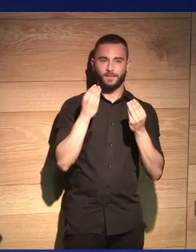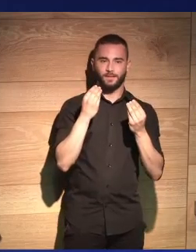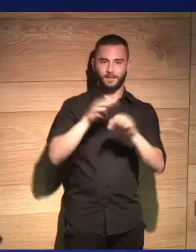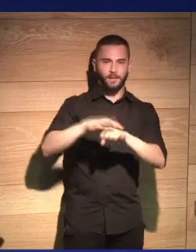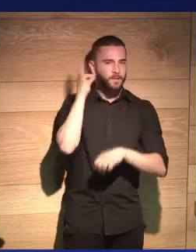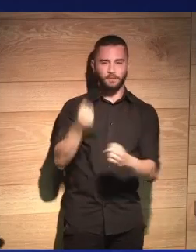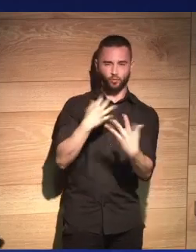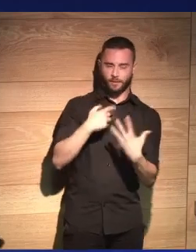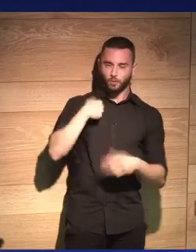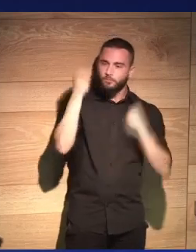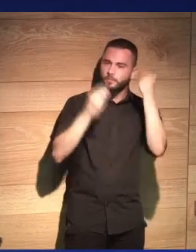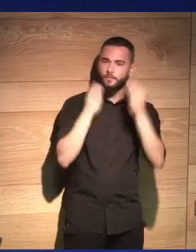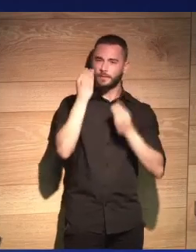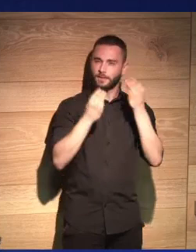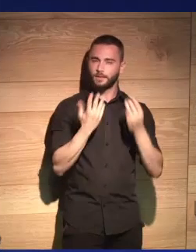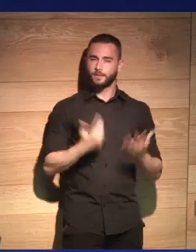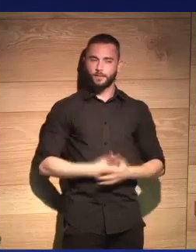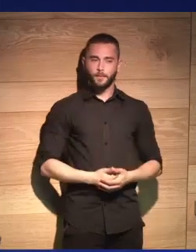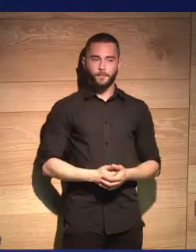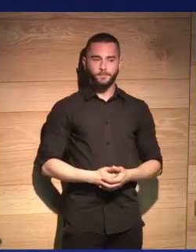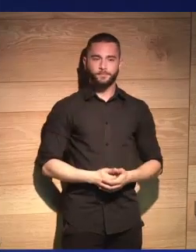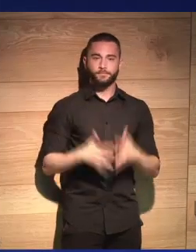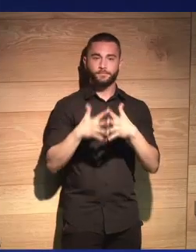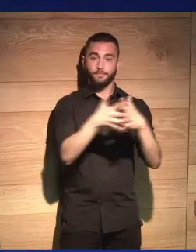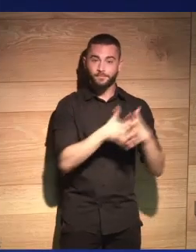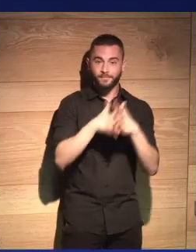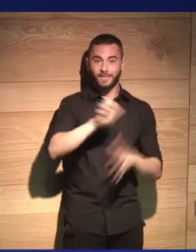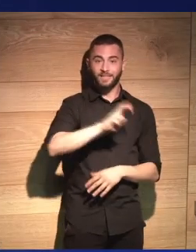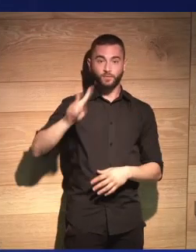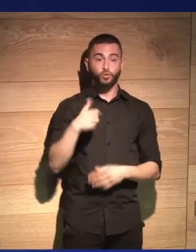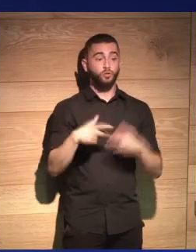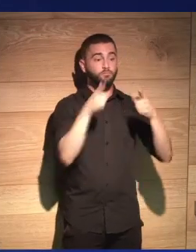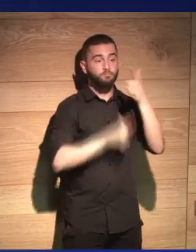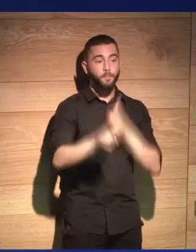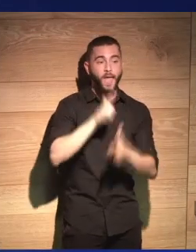esto, es decir, viajar por Estados Unidos